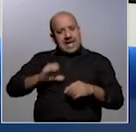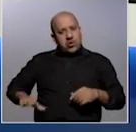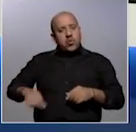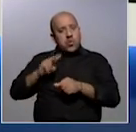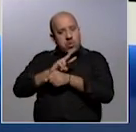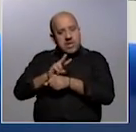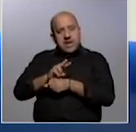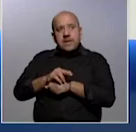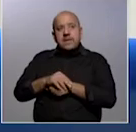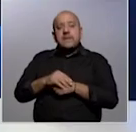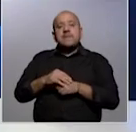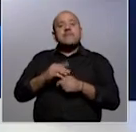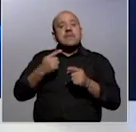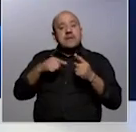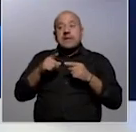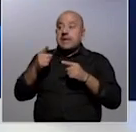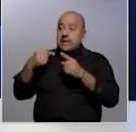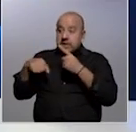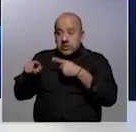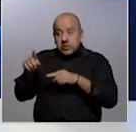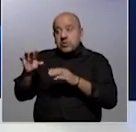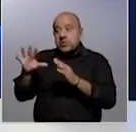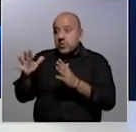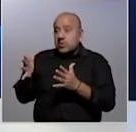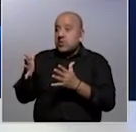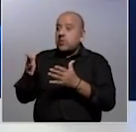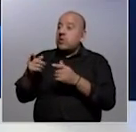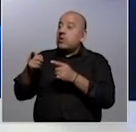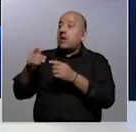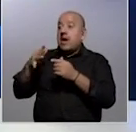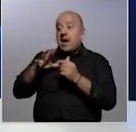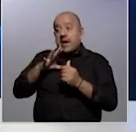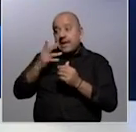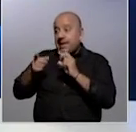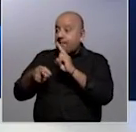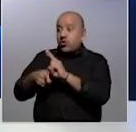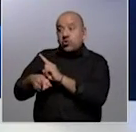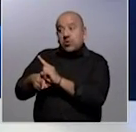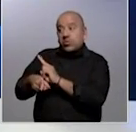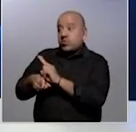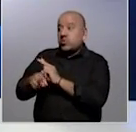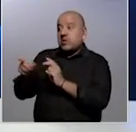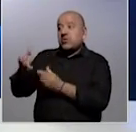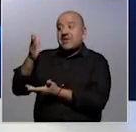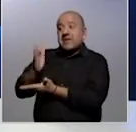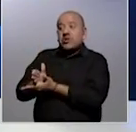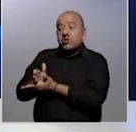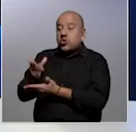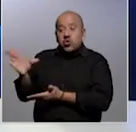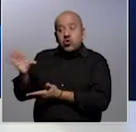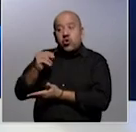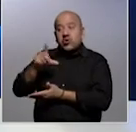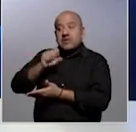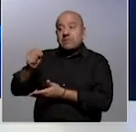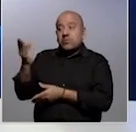y eso implica que están siendo deben ser protegidos en el goce de todos sus derechos en condiciones que sean